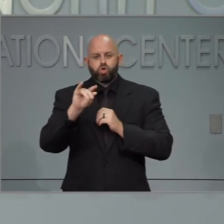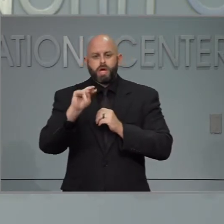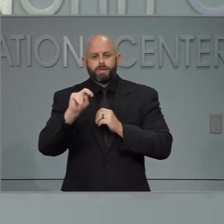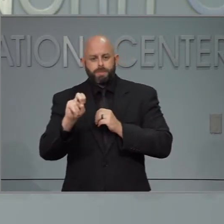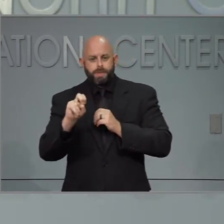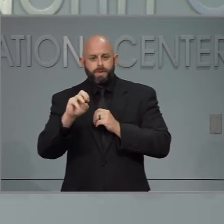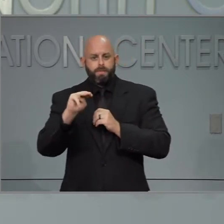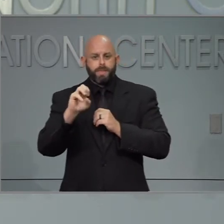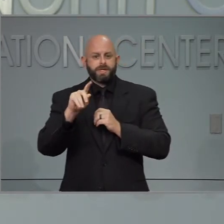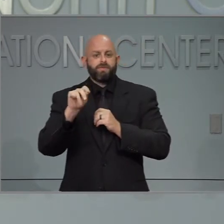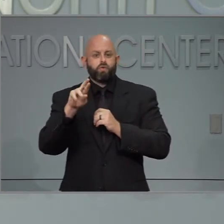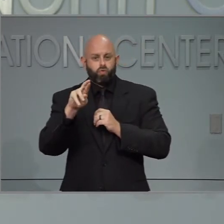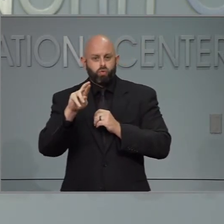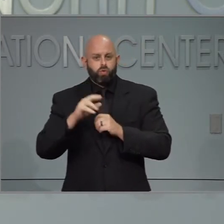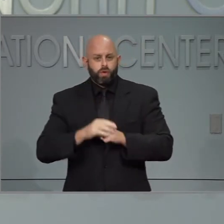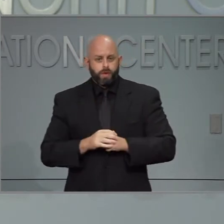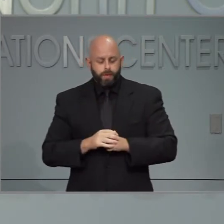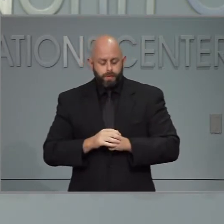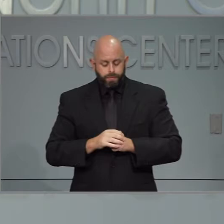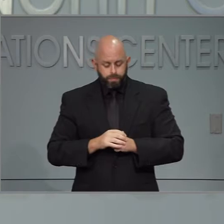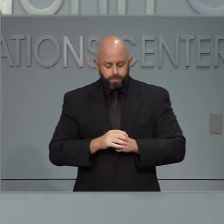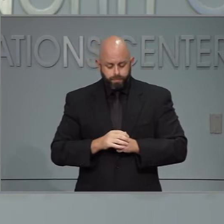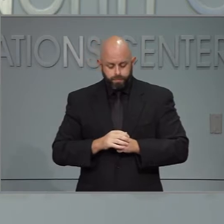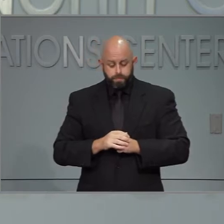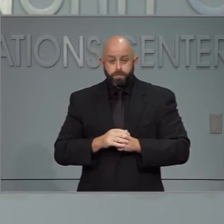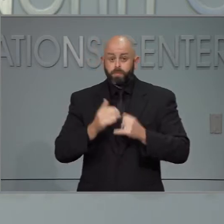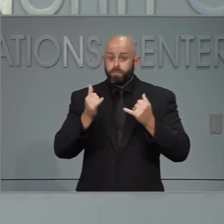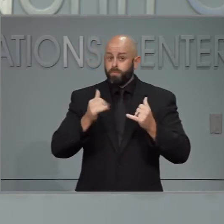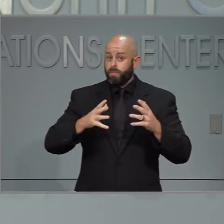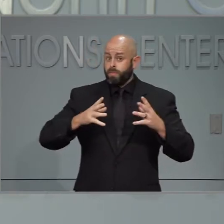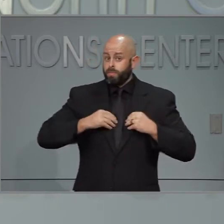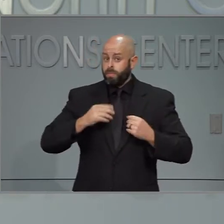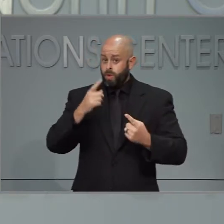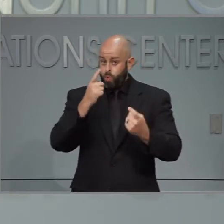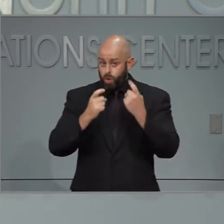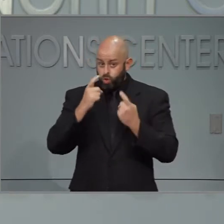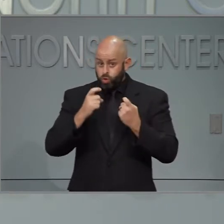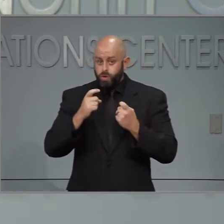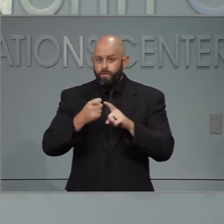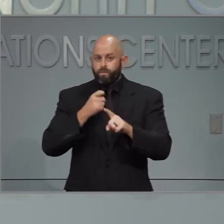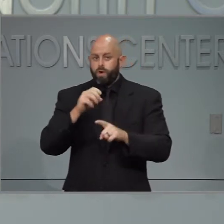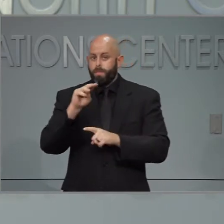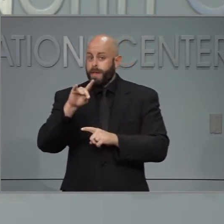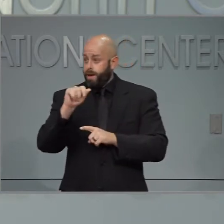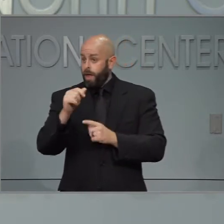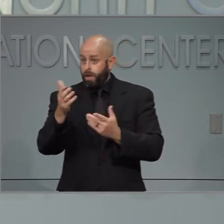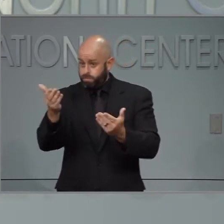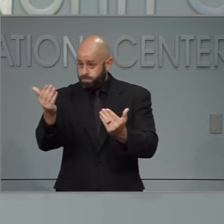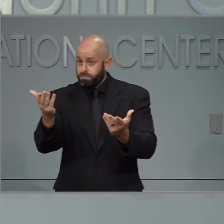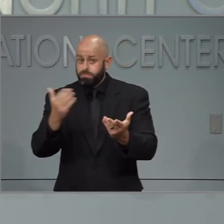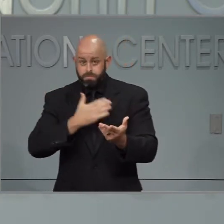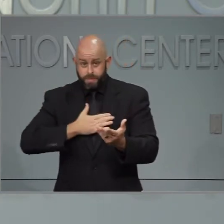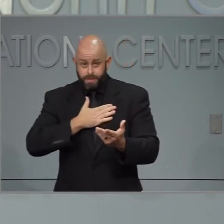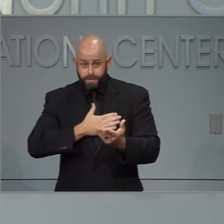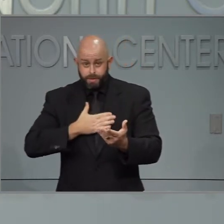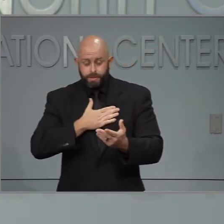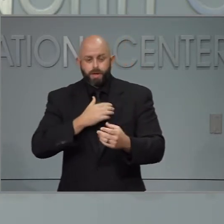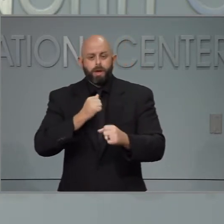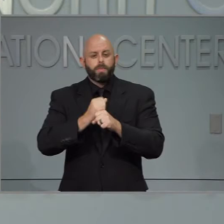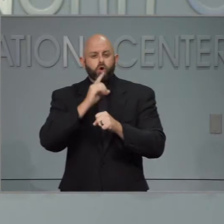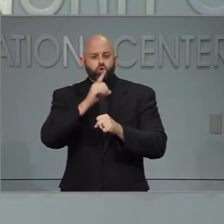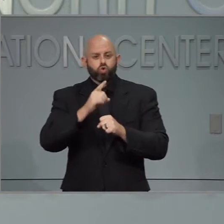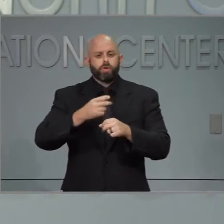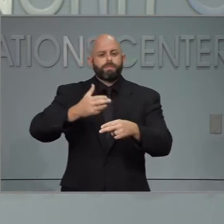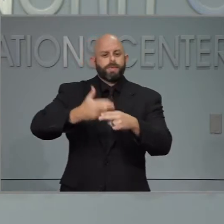Jasmine Metivier, nuestras intérpretes de español. Ahora tomaremos preguntas de los medios. Cerciórese de que